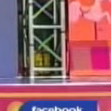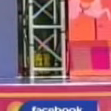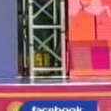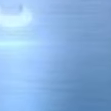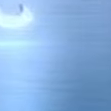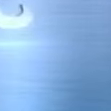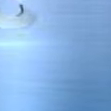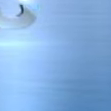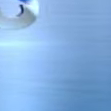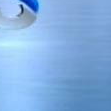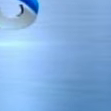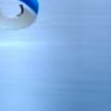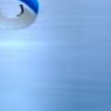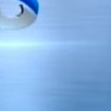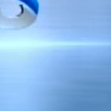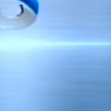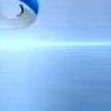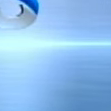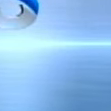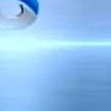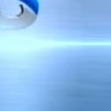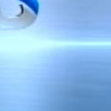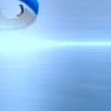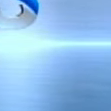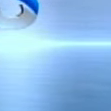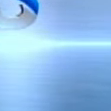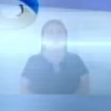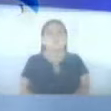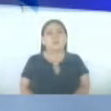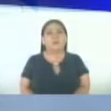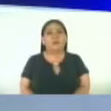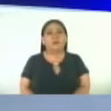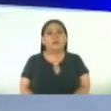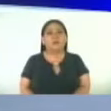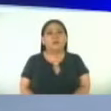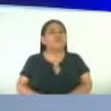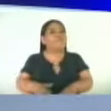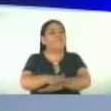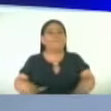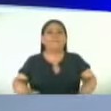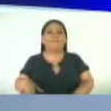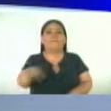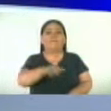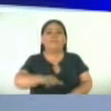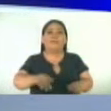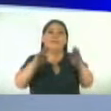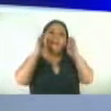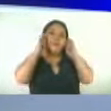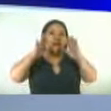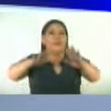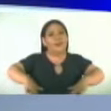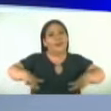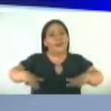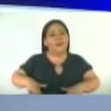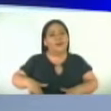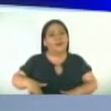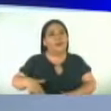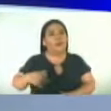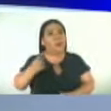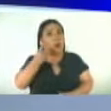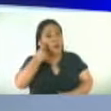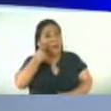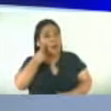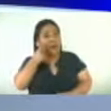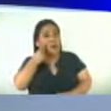diferentes áreas. Es todo. Gracias por habernos acompañado. Tengan precaución,